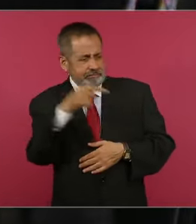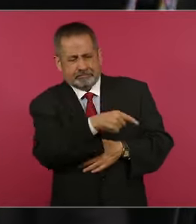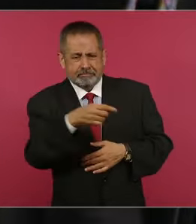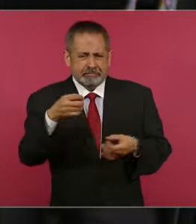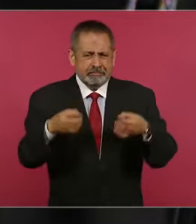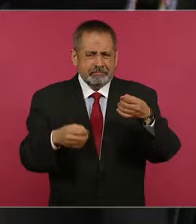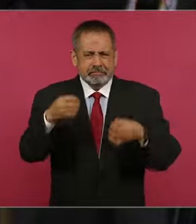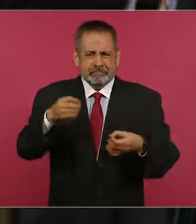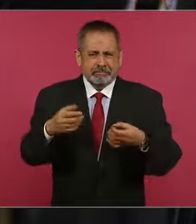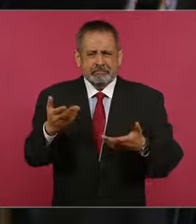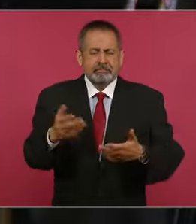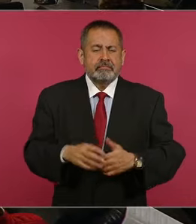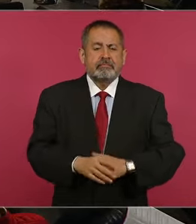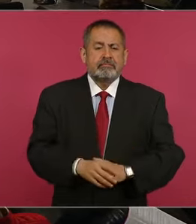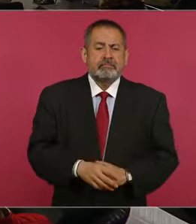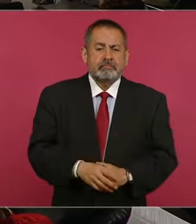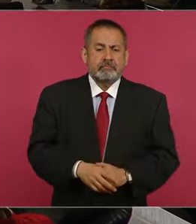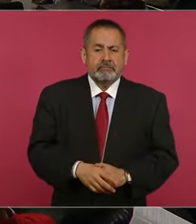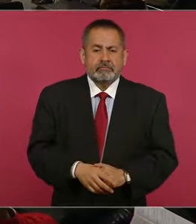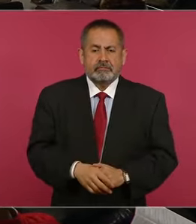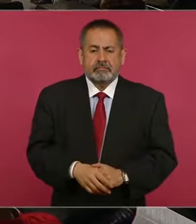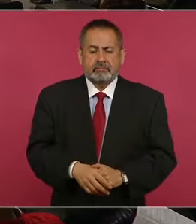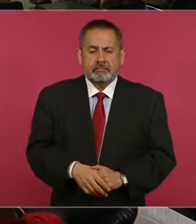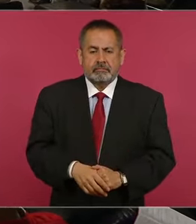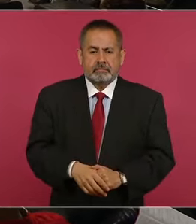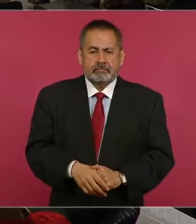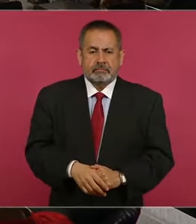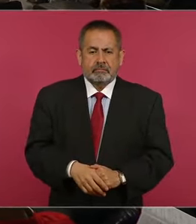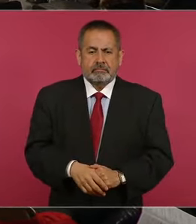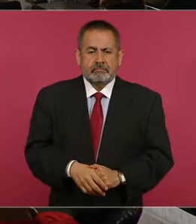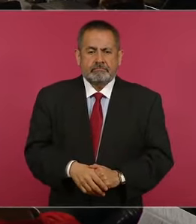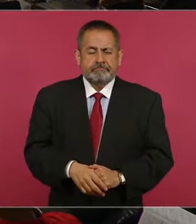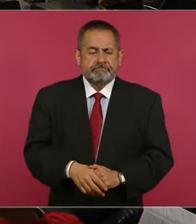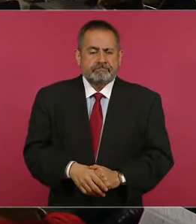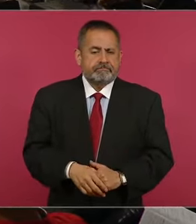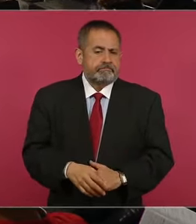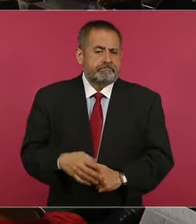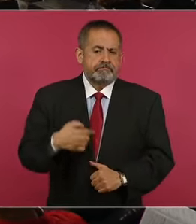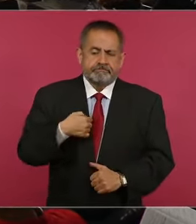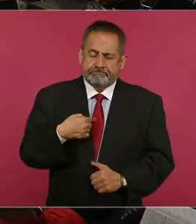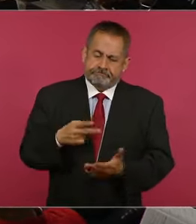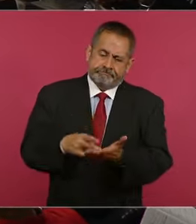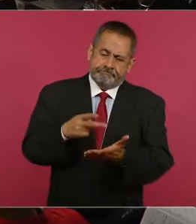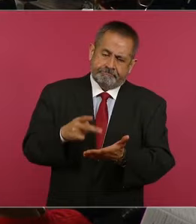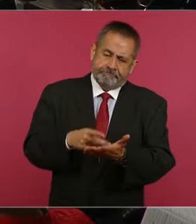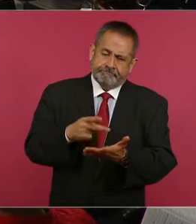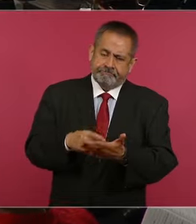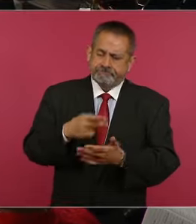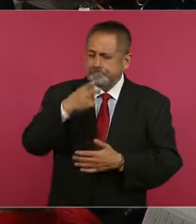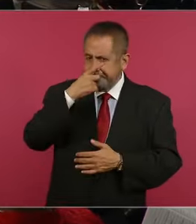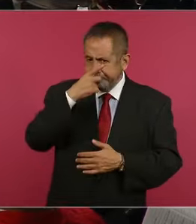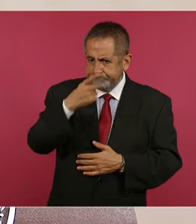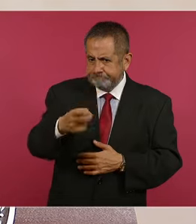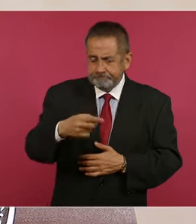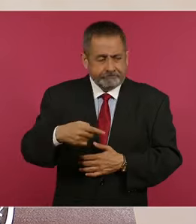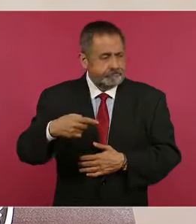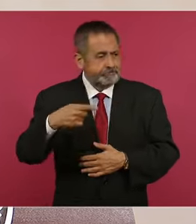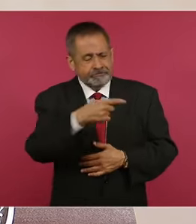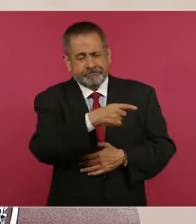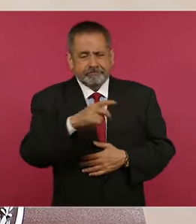juez, presidente? Pues es lo que venimos sosteniendo. El Poder Judicial está